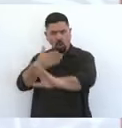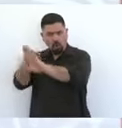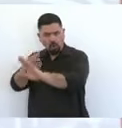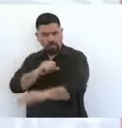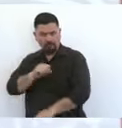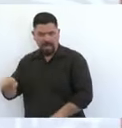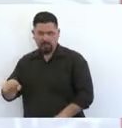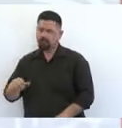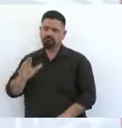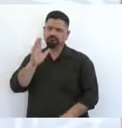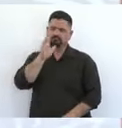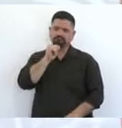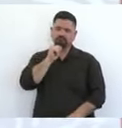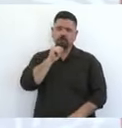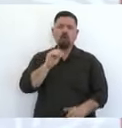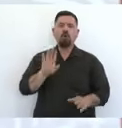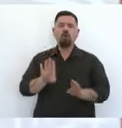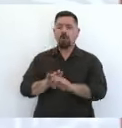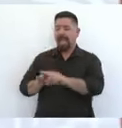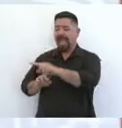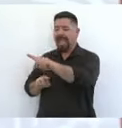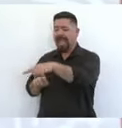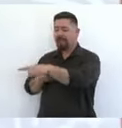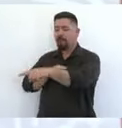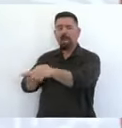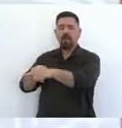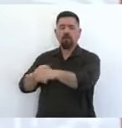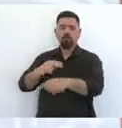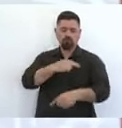mal hay que enfrentarlo haciendo el bien.